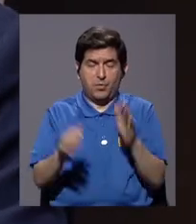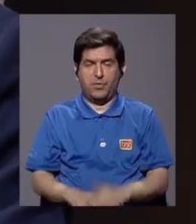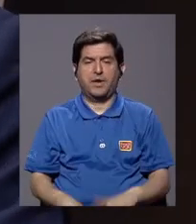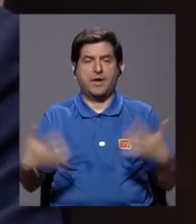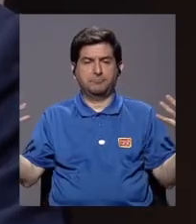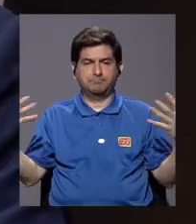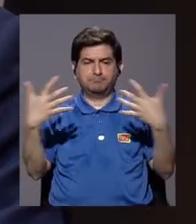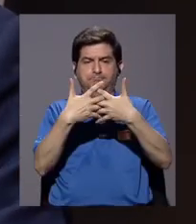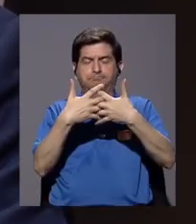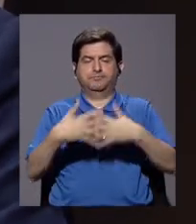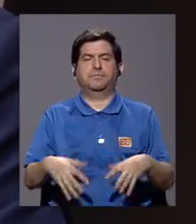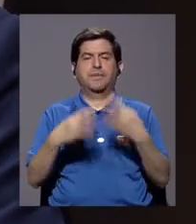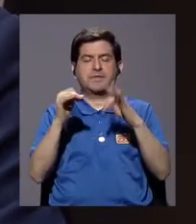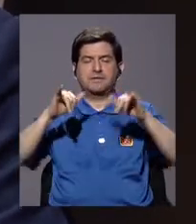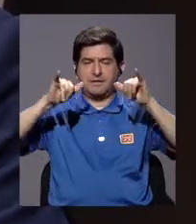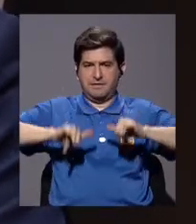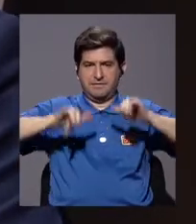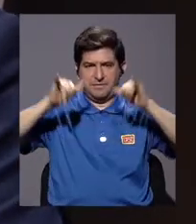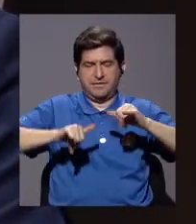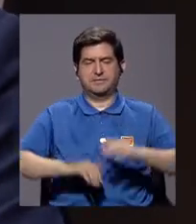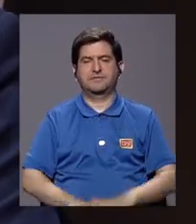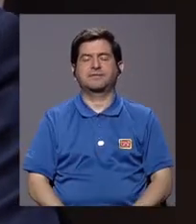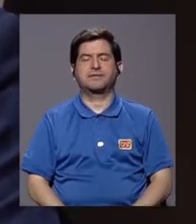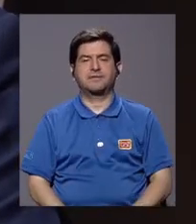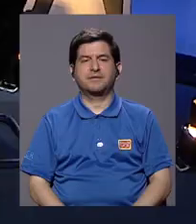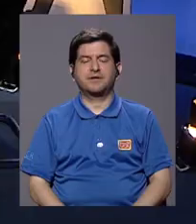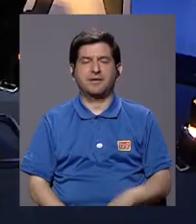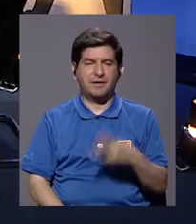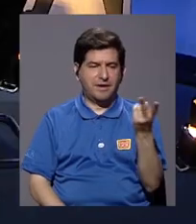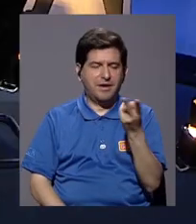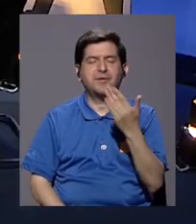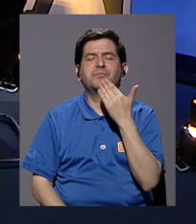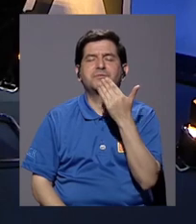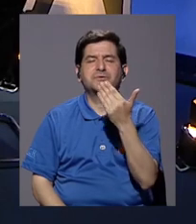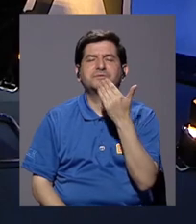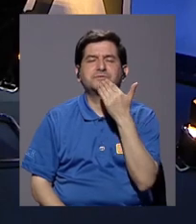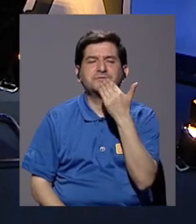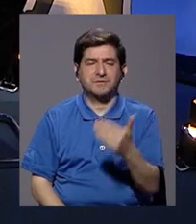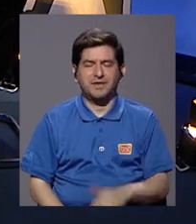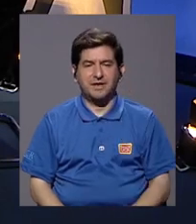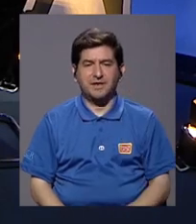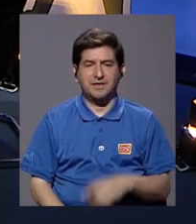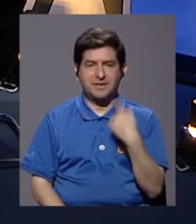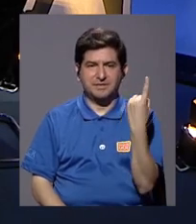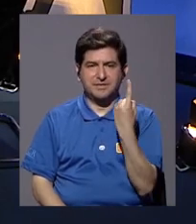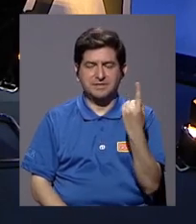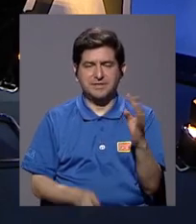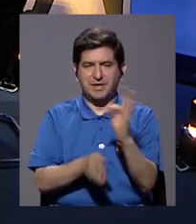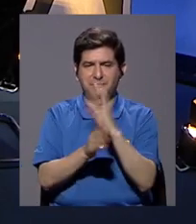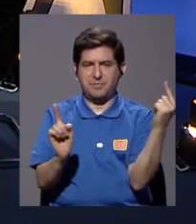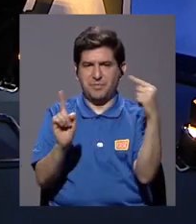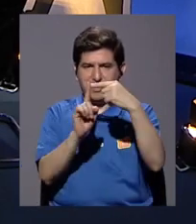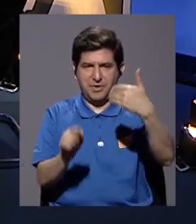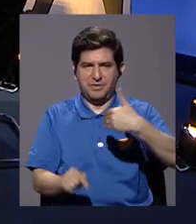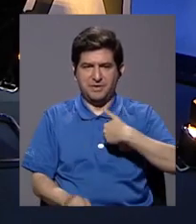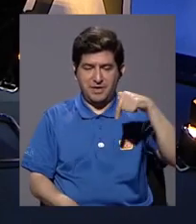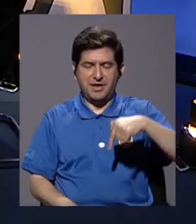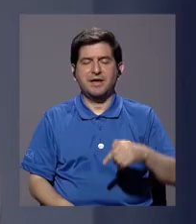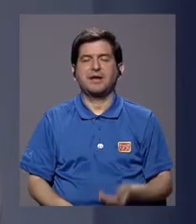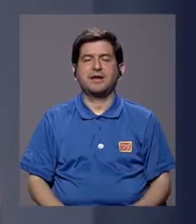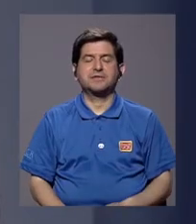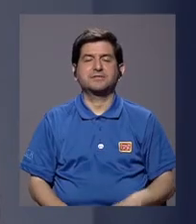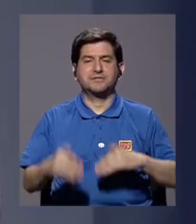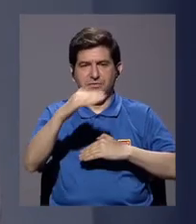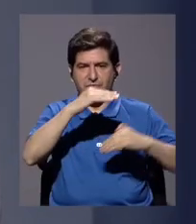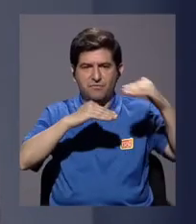sea coherente para la búsqueda de la sostenibilidad. Don Roberto, don Jorge, muchas gracias. Haciendo siempre televisión con sentido desde esta entrega